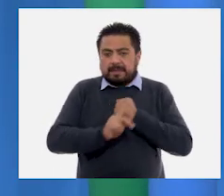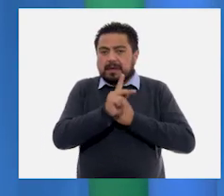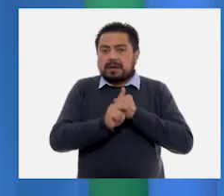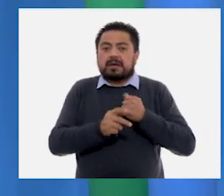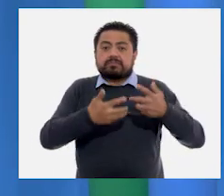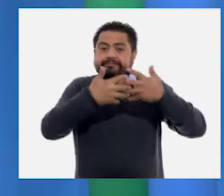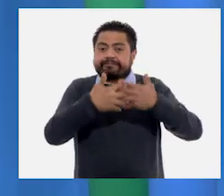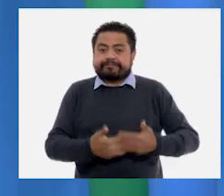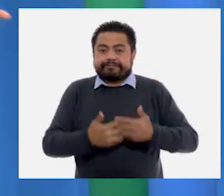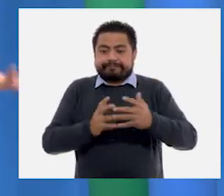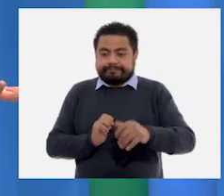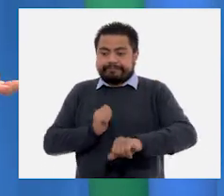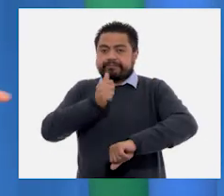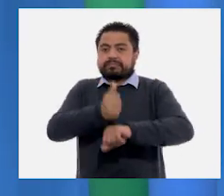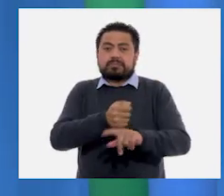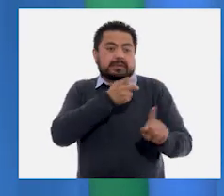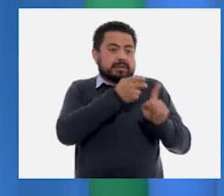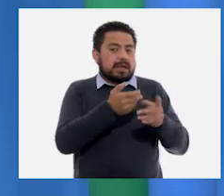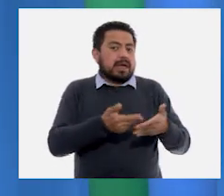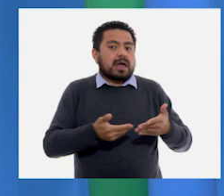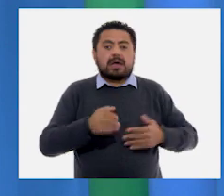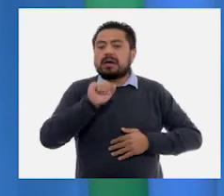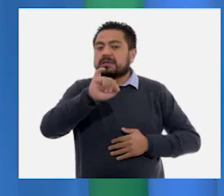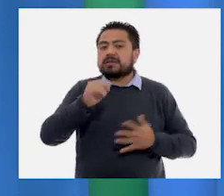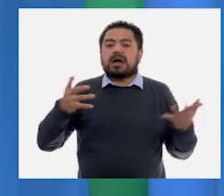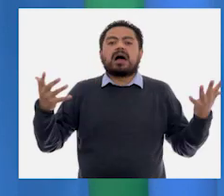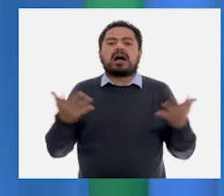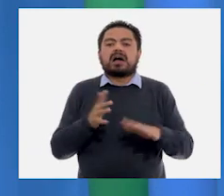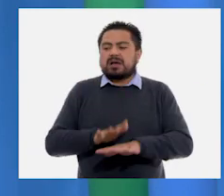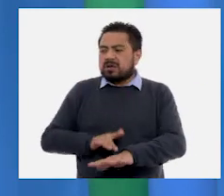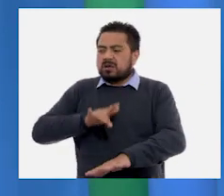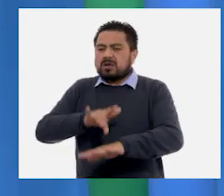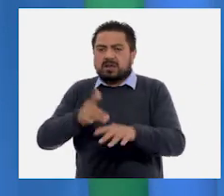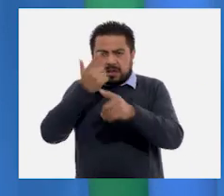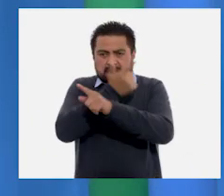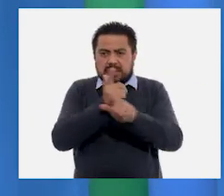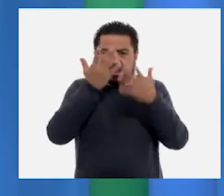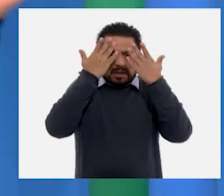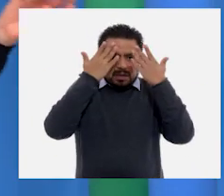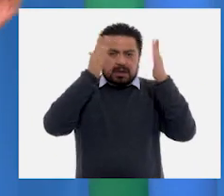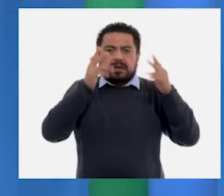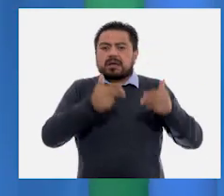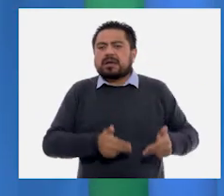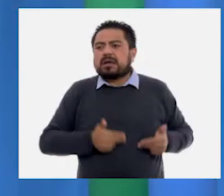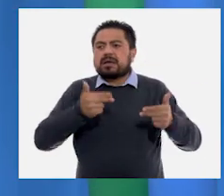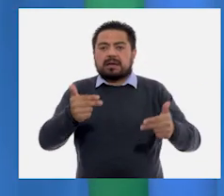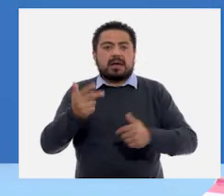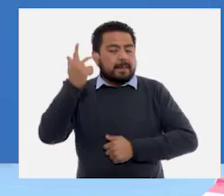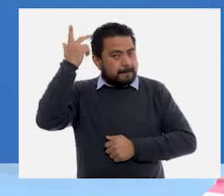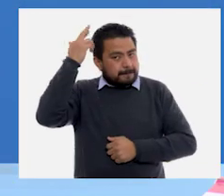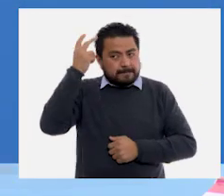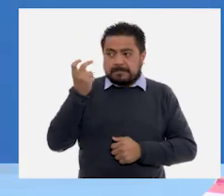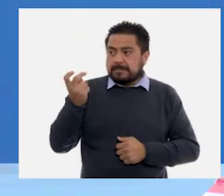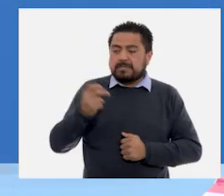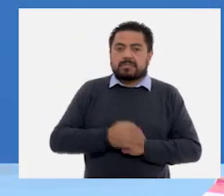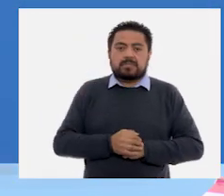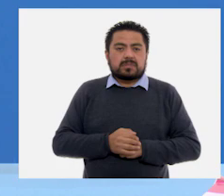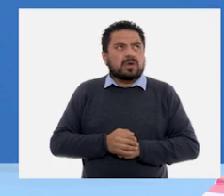industrialización, y esa, ahora sí, le tocó hacerla sobre todo a los liberales de la generación de Porfirio Díaz.